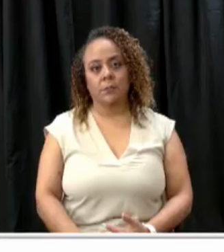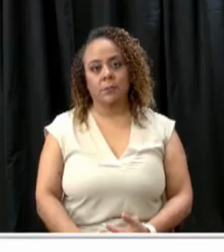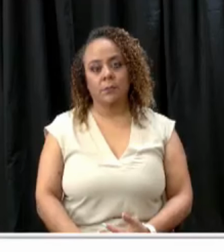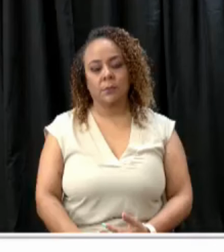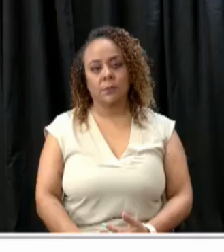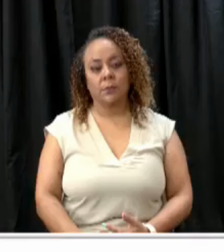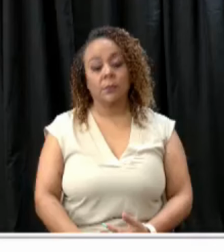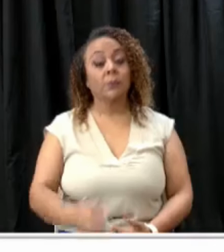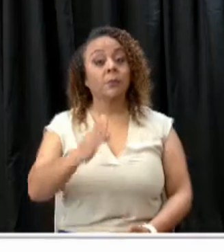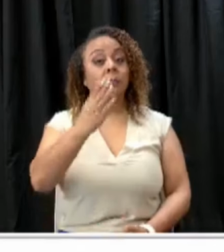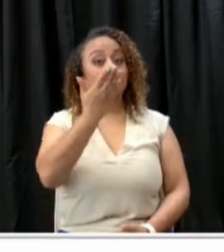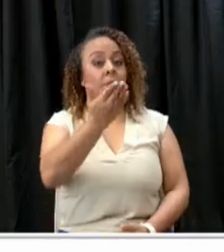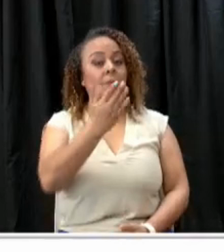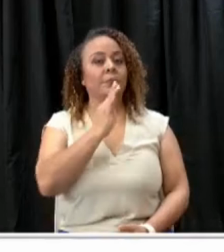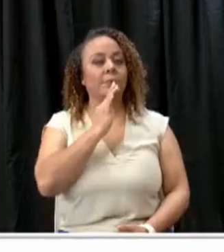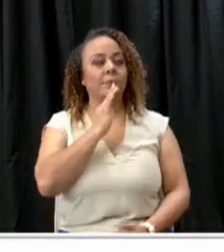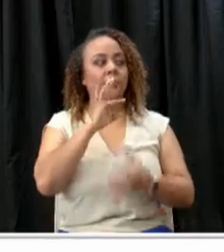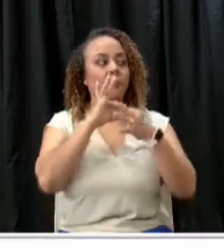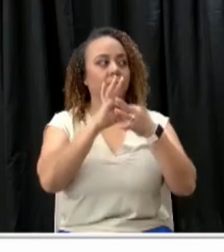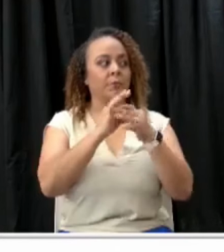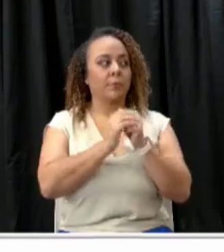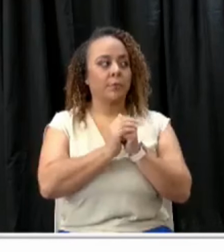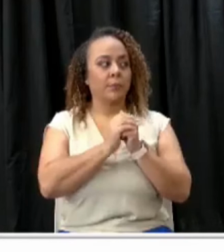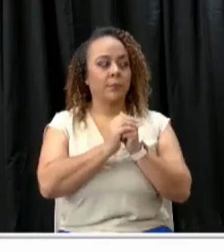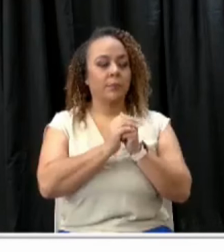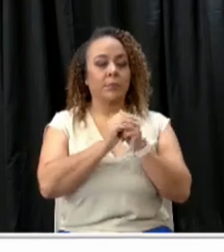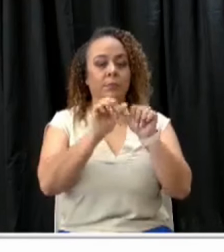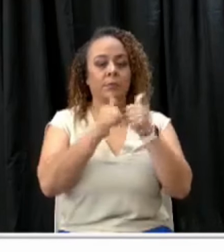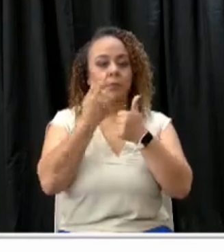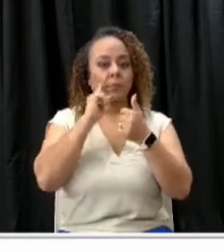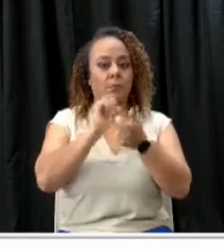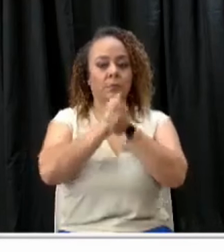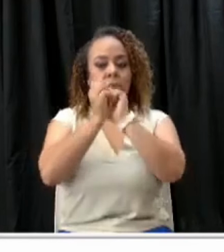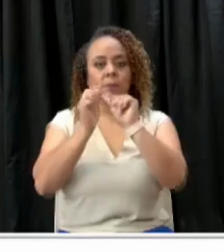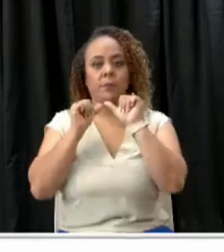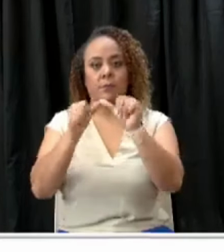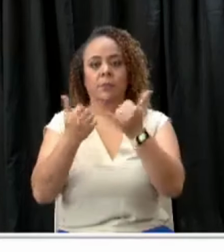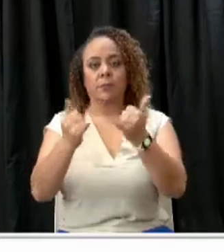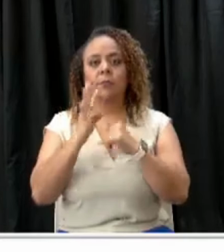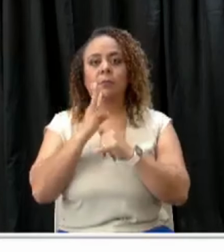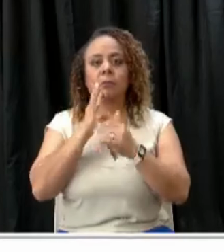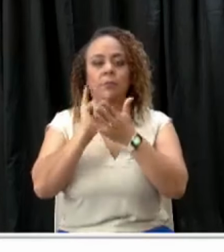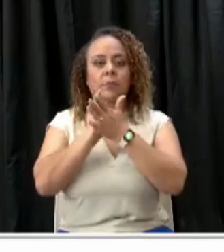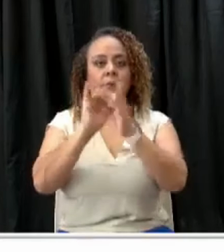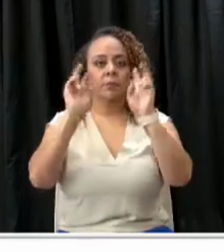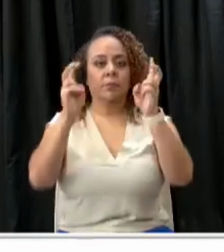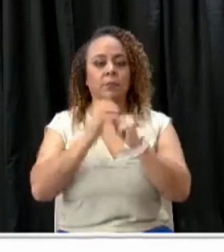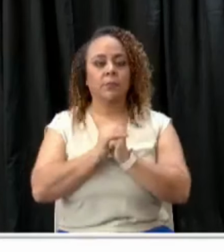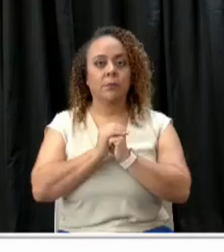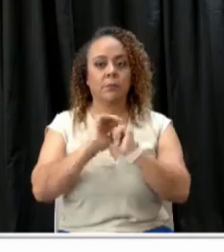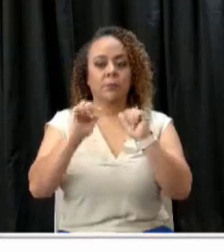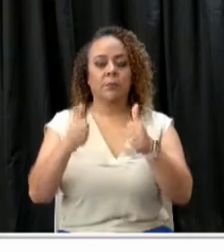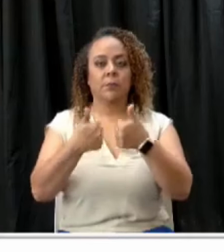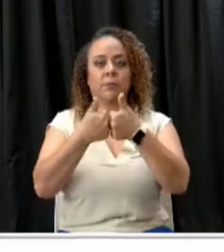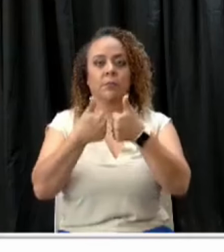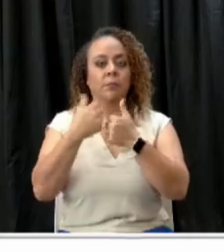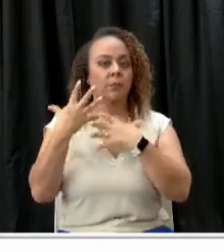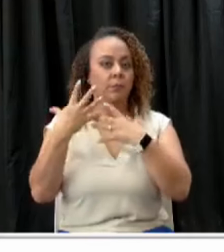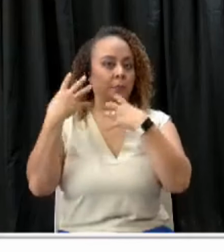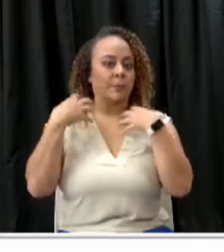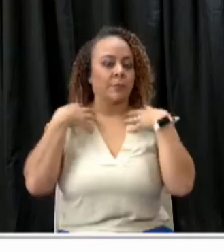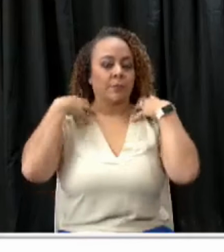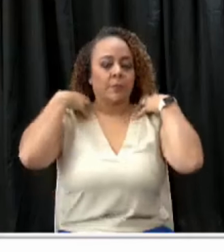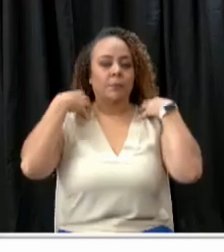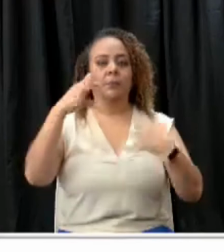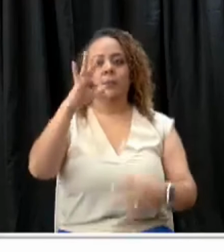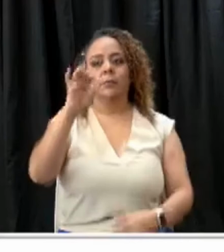Ok, y aquí nos hablas sobre asociarse para un cambio sostenible, ya nos hablaste sobre eso, afrontar el estrés térmico por